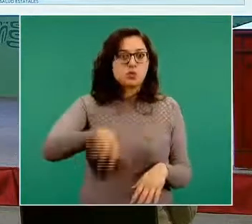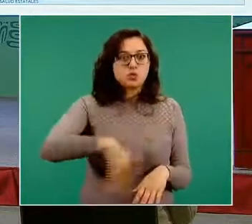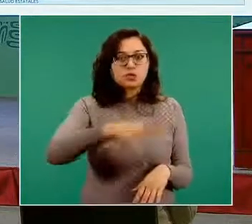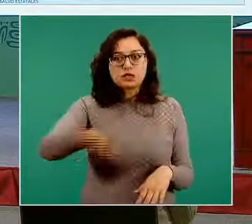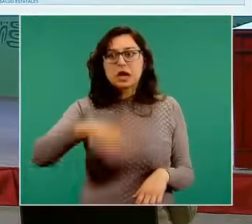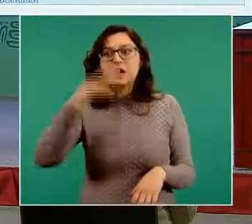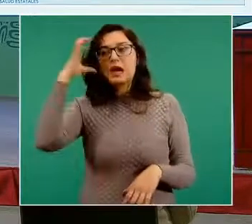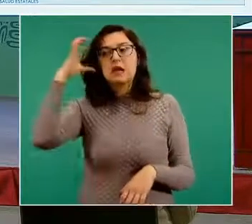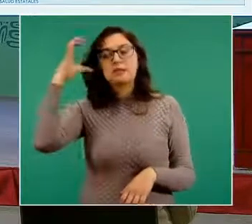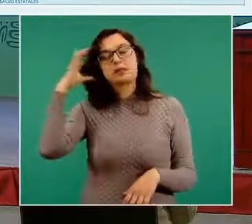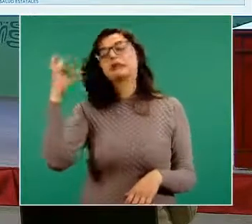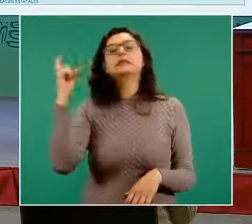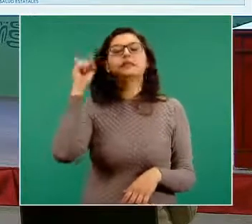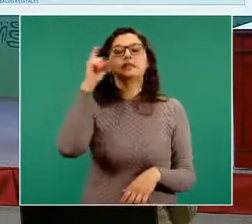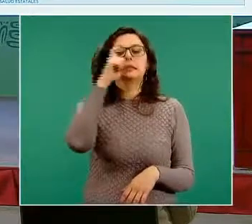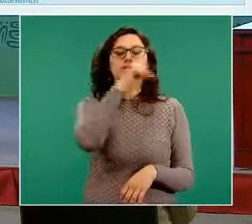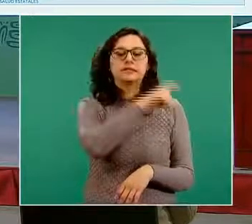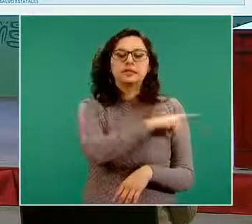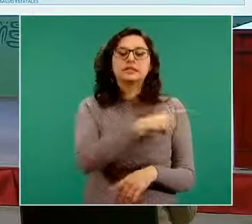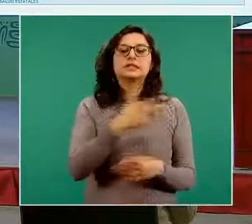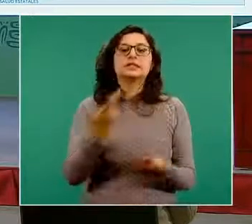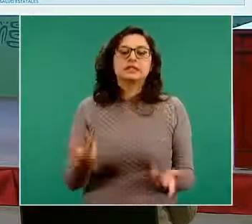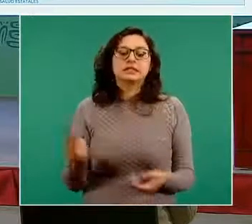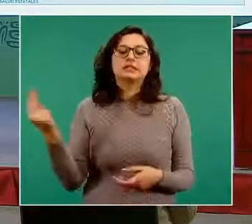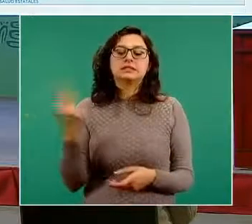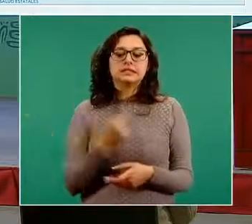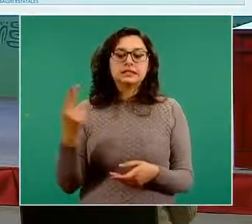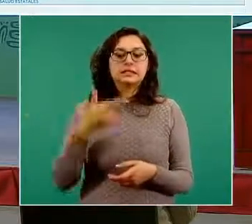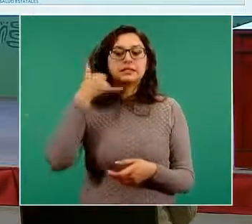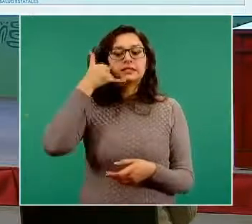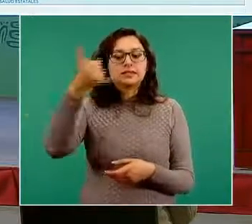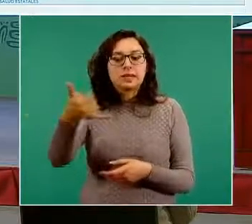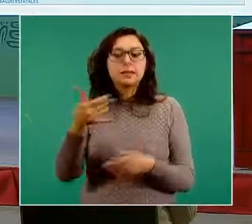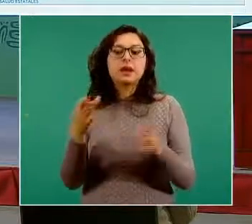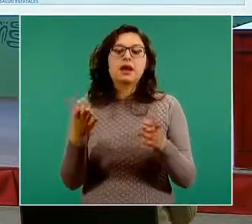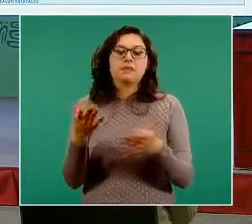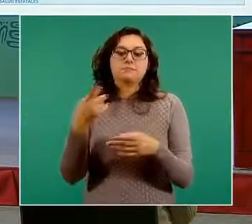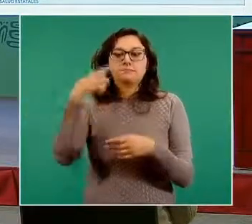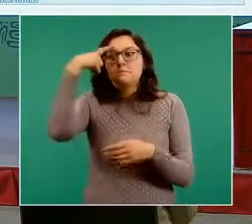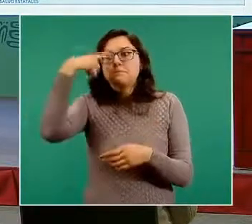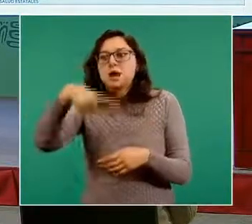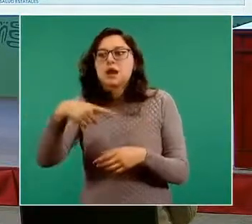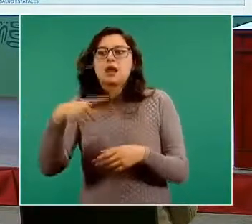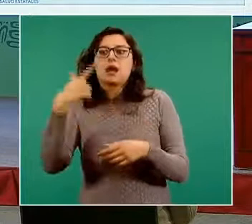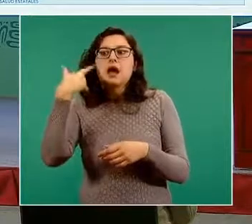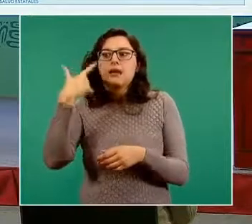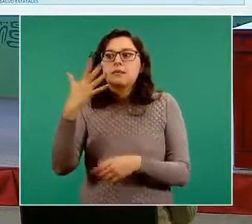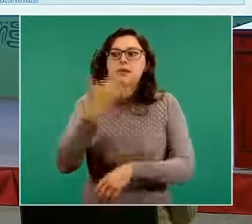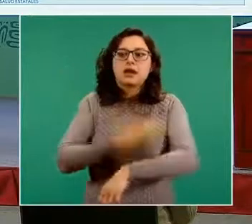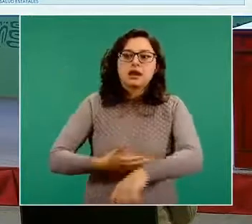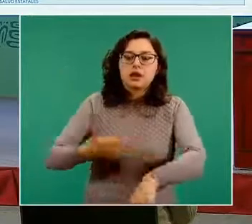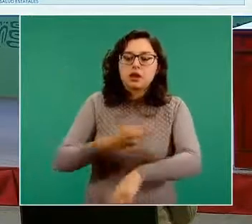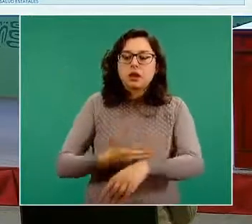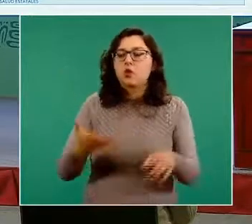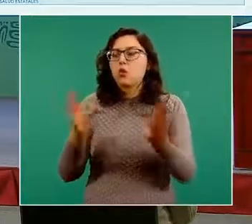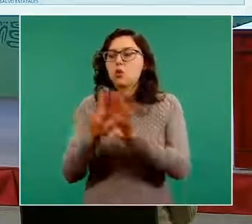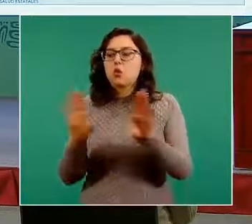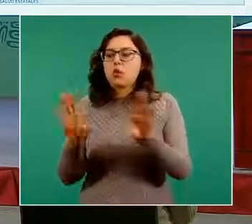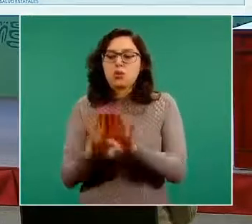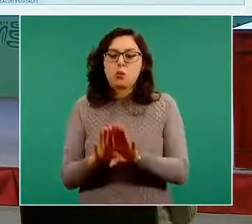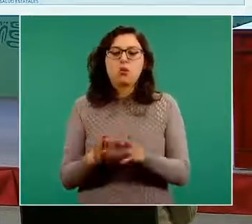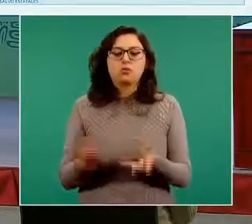coordinación intersectorial, que en la mayoría de ellas se hace a través de los centros reguladores de urgencias médicas, a los cuales se accede a través